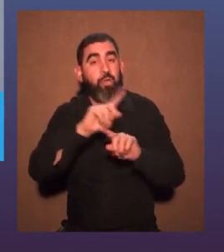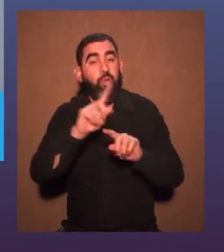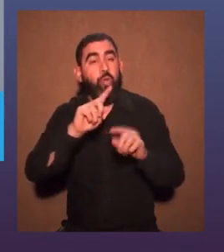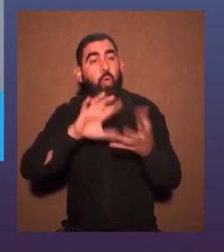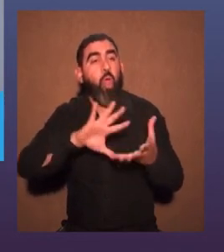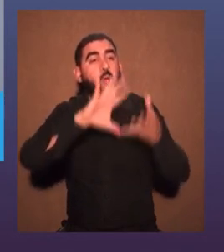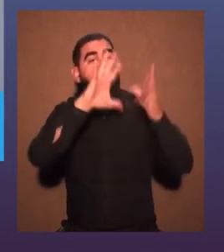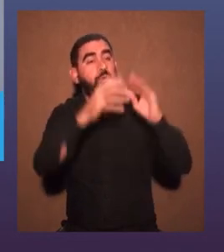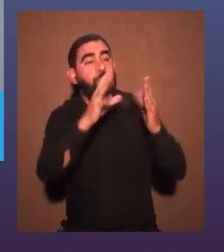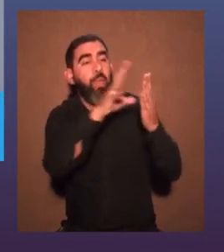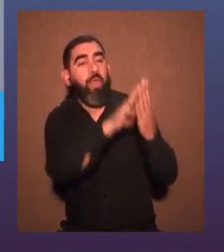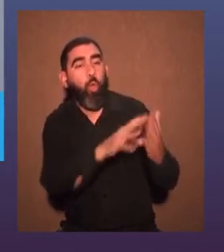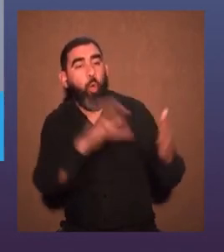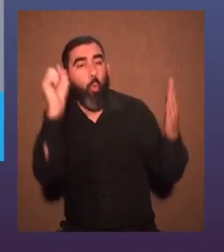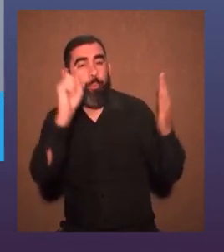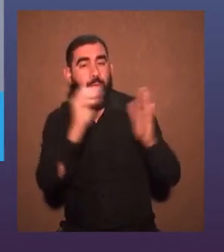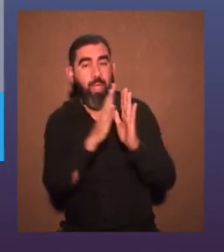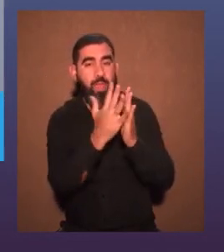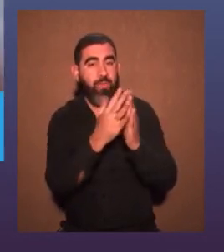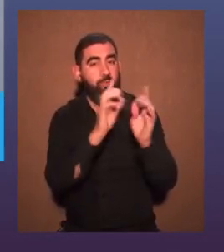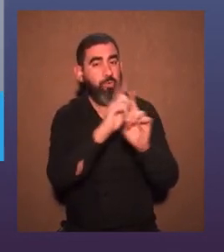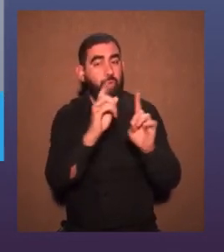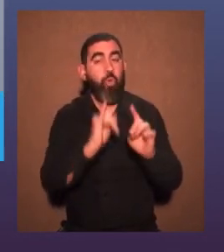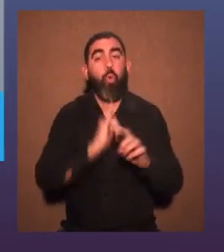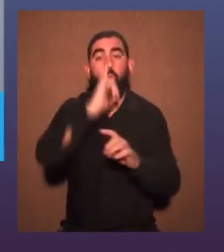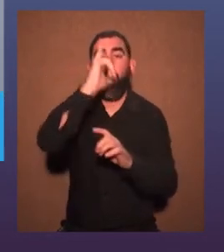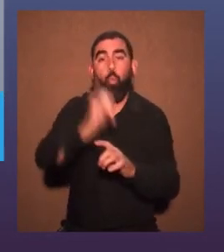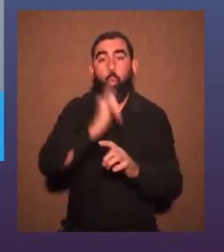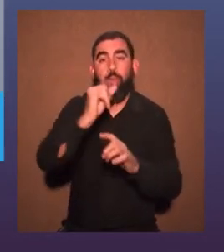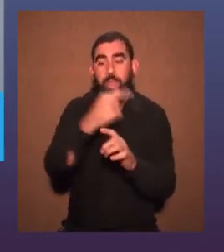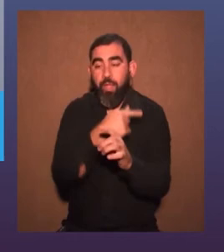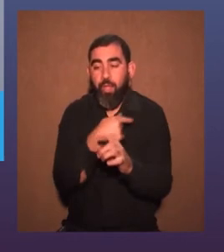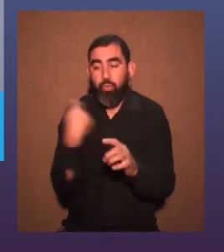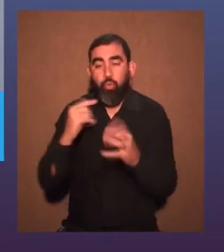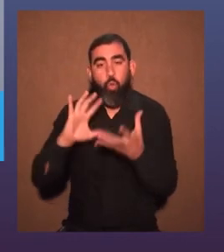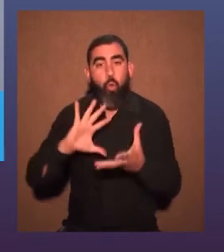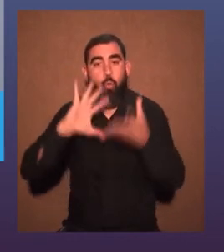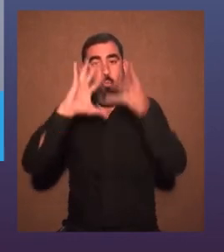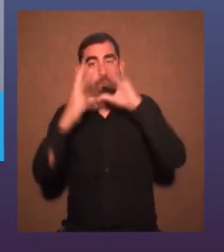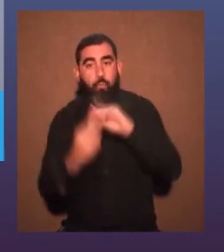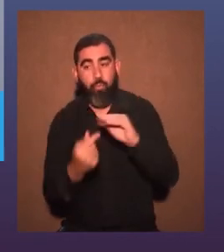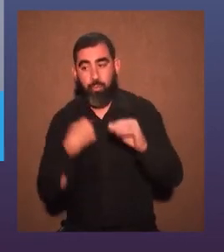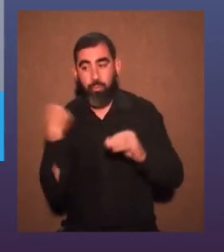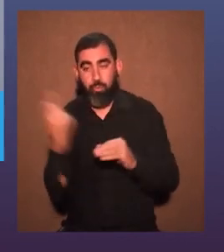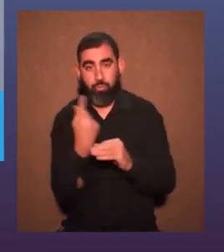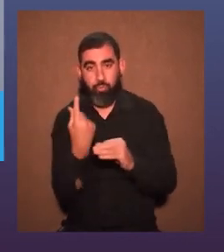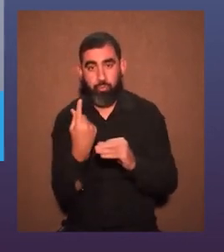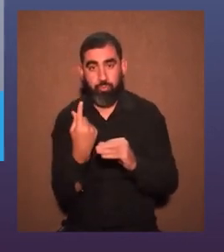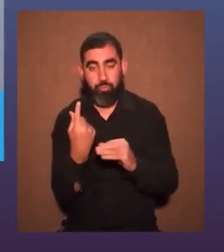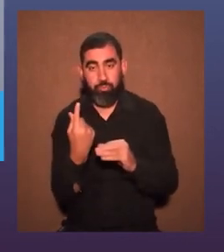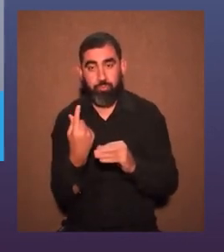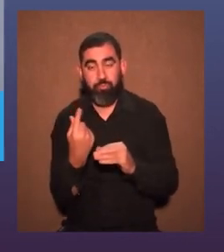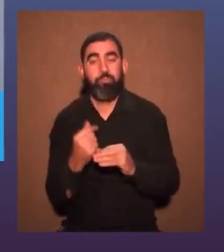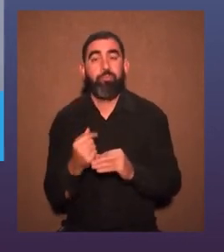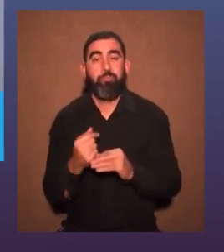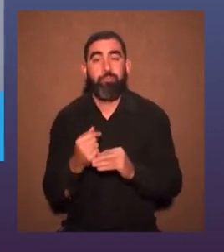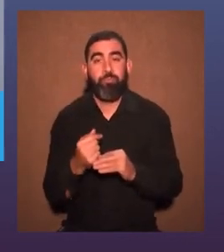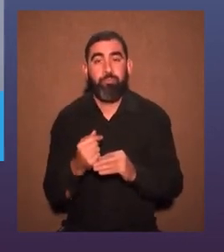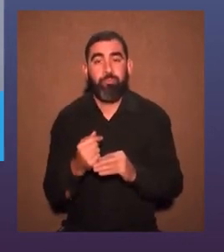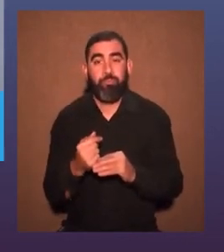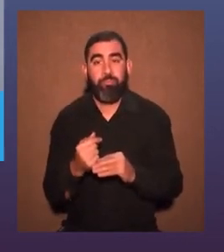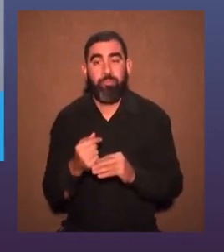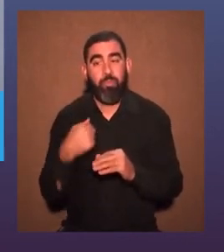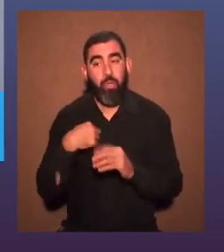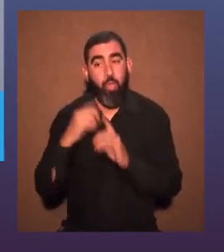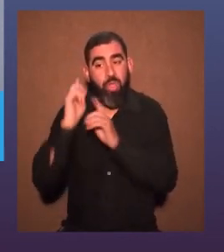una versión de la tregua, sino es, estamos contando la tregua como dijo Luciano bien, donde está toda la, hubo